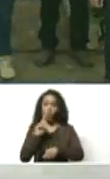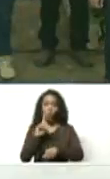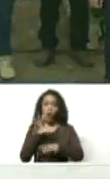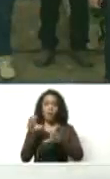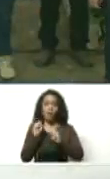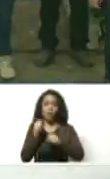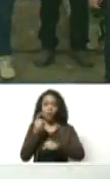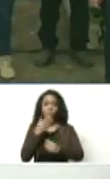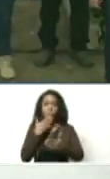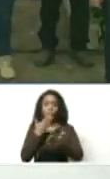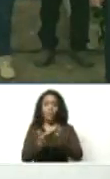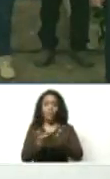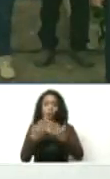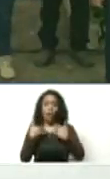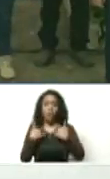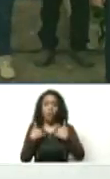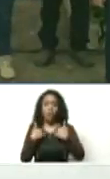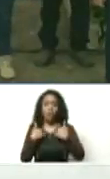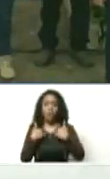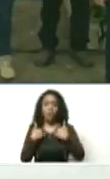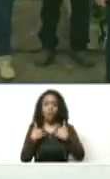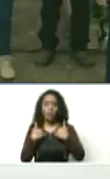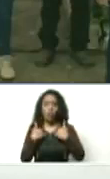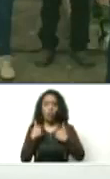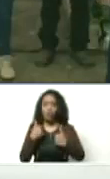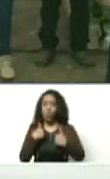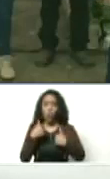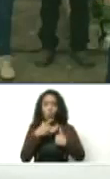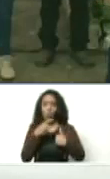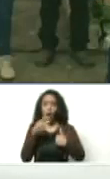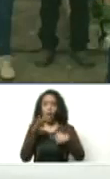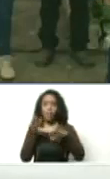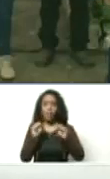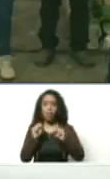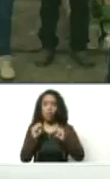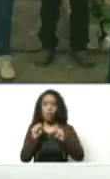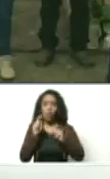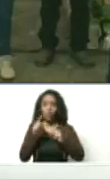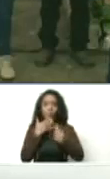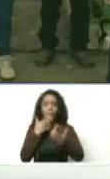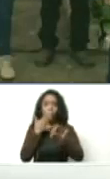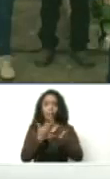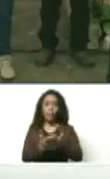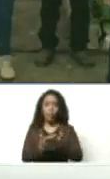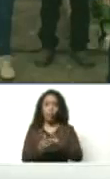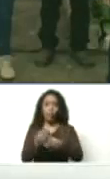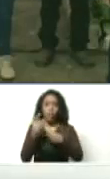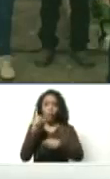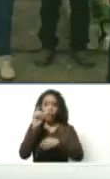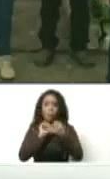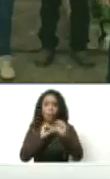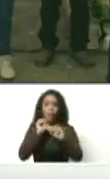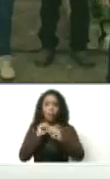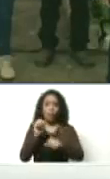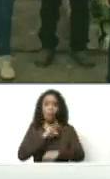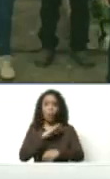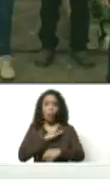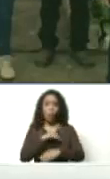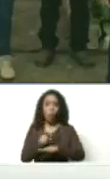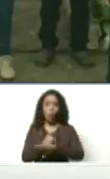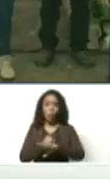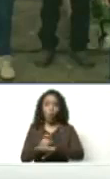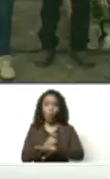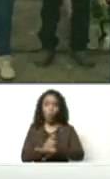tú me estás pidiendo, Pimentel. No lo entiendo. Tú me estás pidiendo que te dé unas maquinarias que le pertenecen al